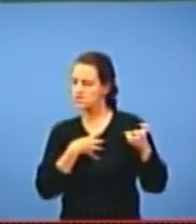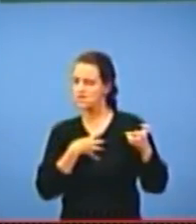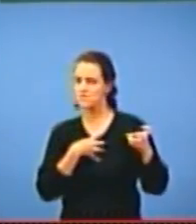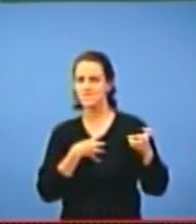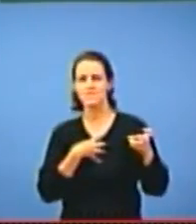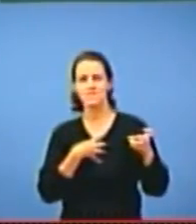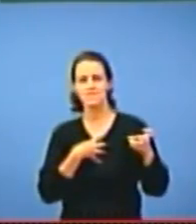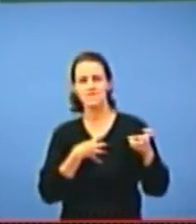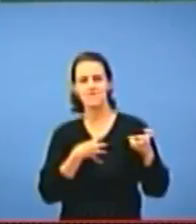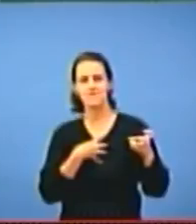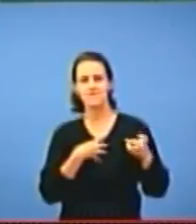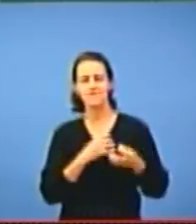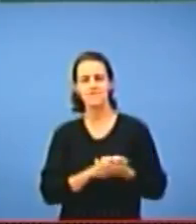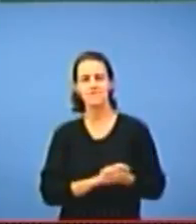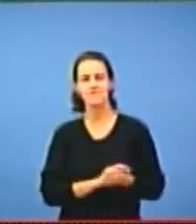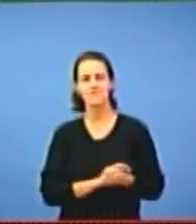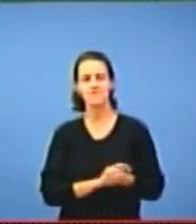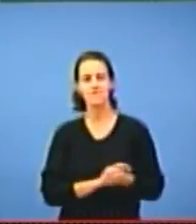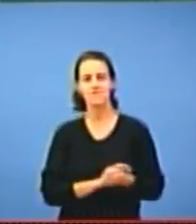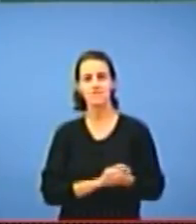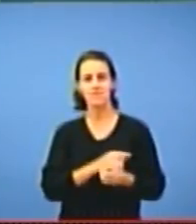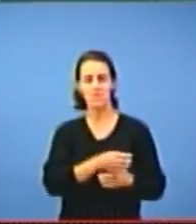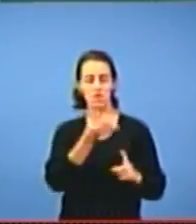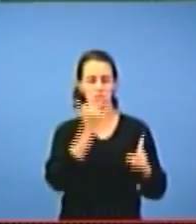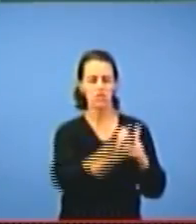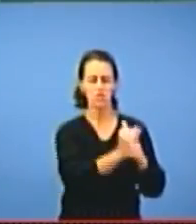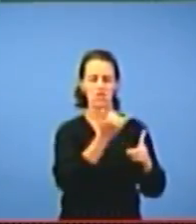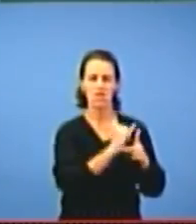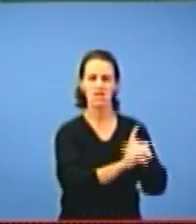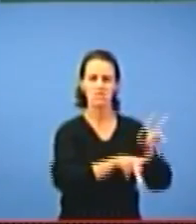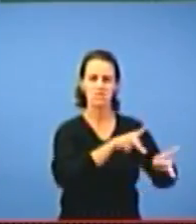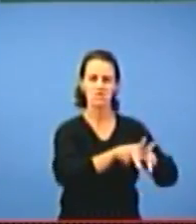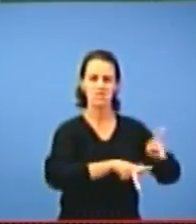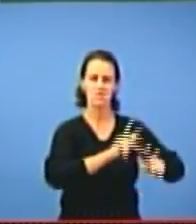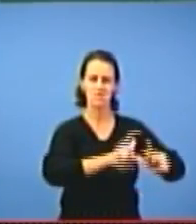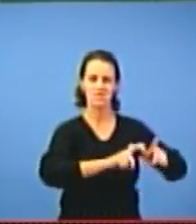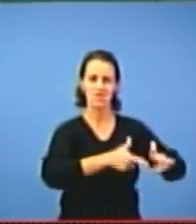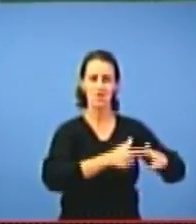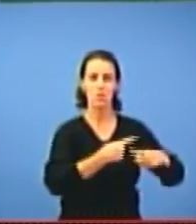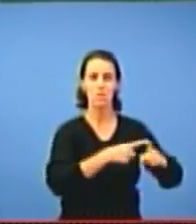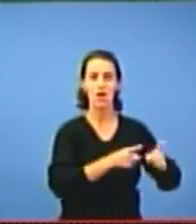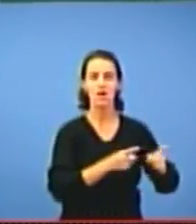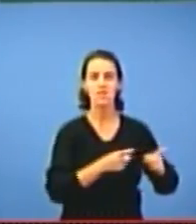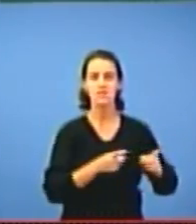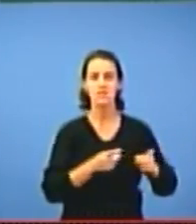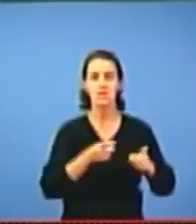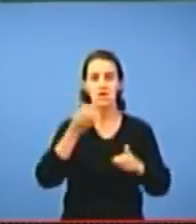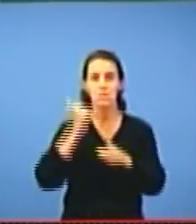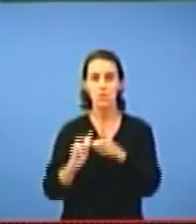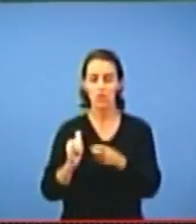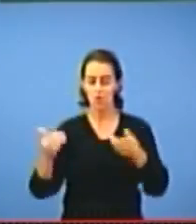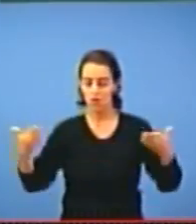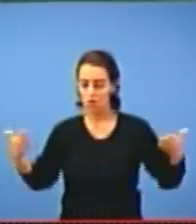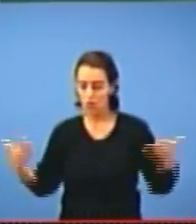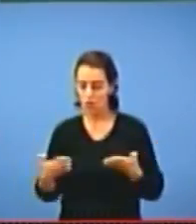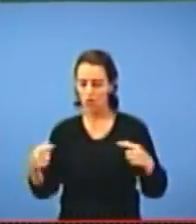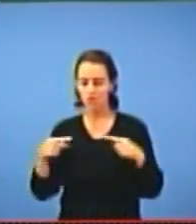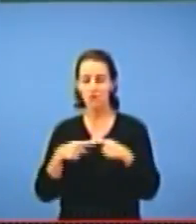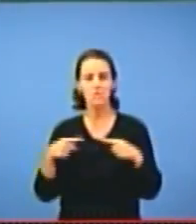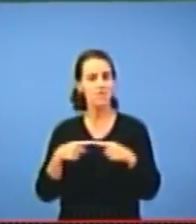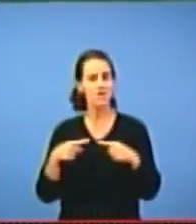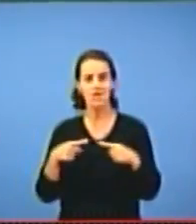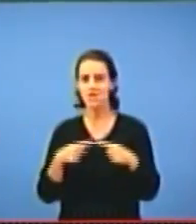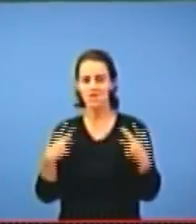ellos profetizaban aquí a Israel. Pero proféticamente todo esto puede ser aplicado hoy, en los días que nosotros estamos